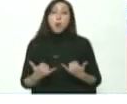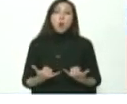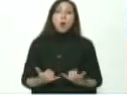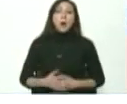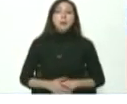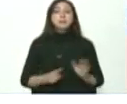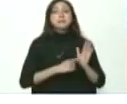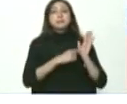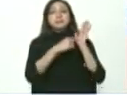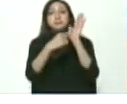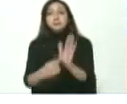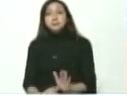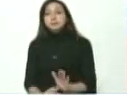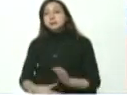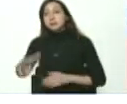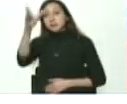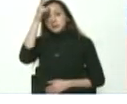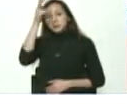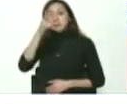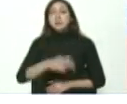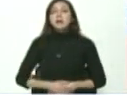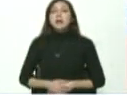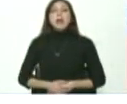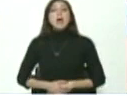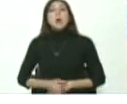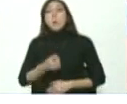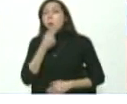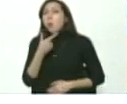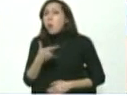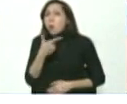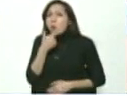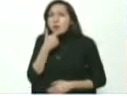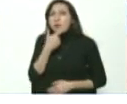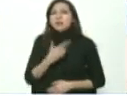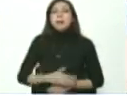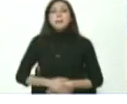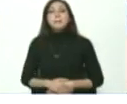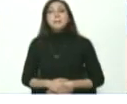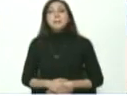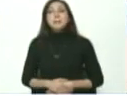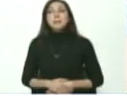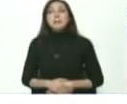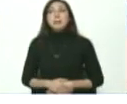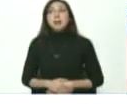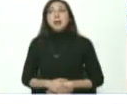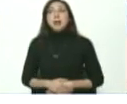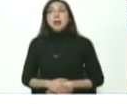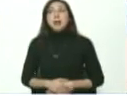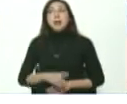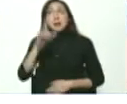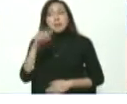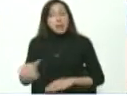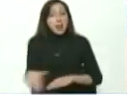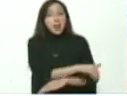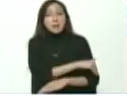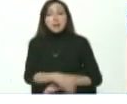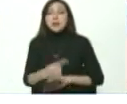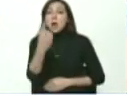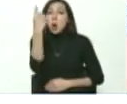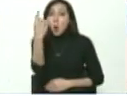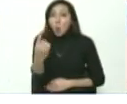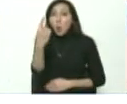a la península de Paraguaná, hermosa península de Paraguaná. En la avenida 1,